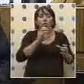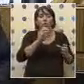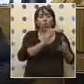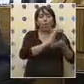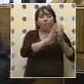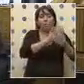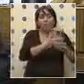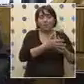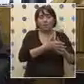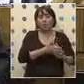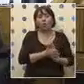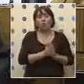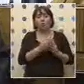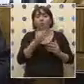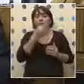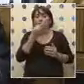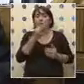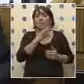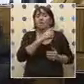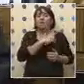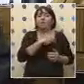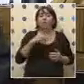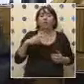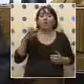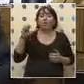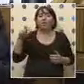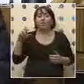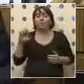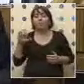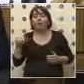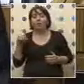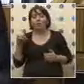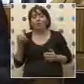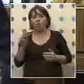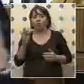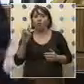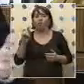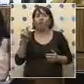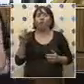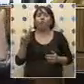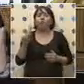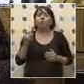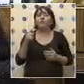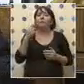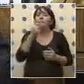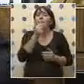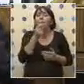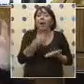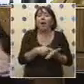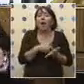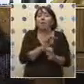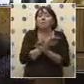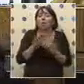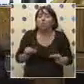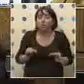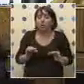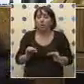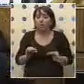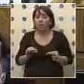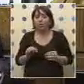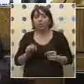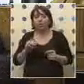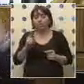de lo que decía el diputado Espejo. Y decía que el FUTE es algo que no se paga a la eternidad, decía él. Bueno, todavía no estamos en la eternidad.